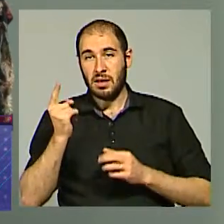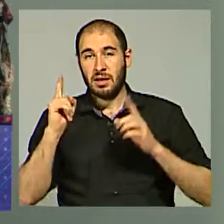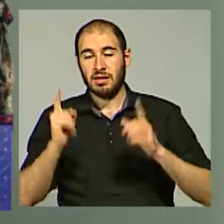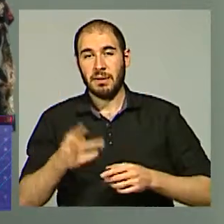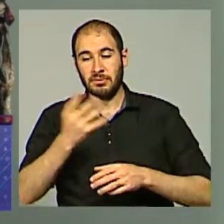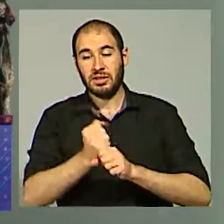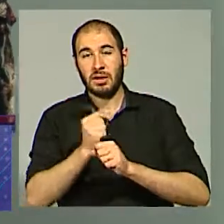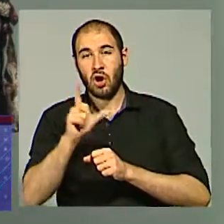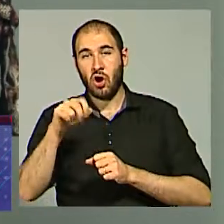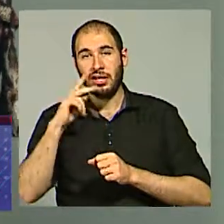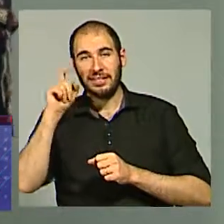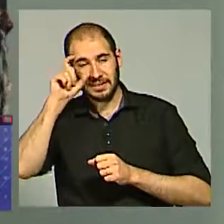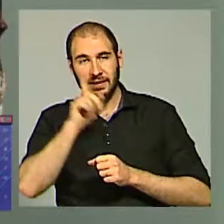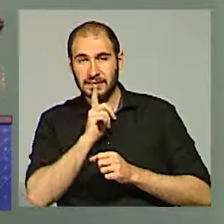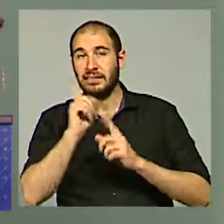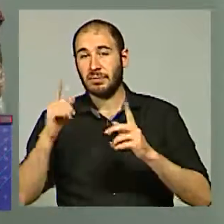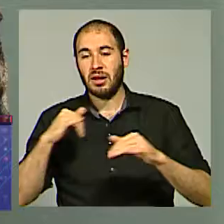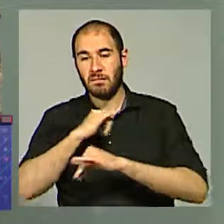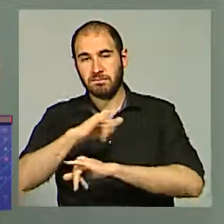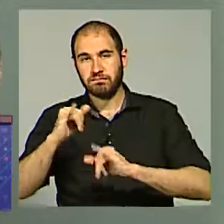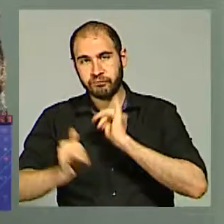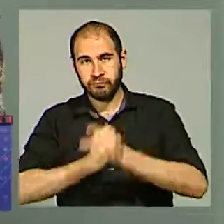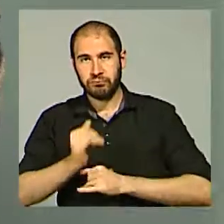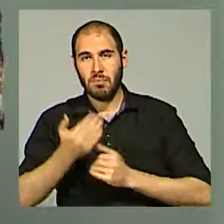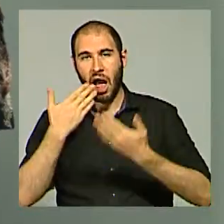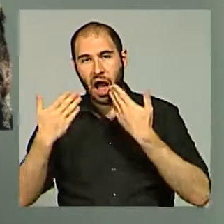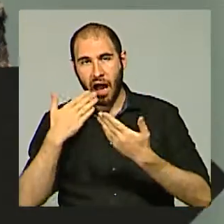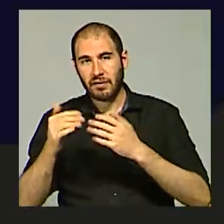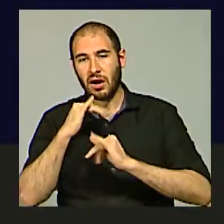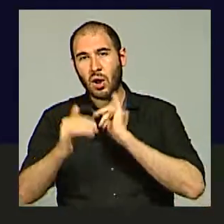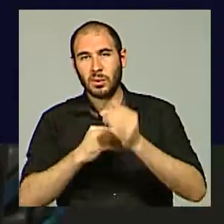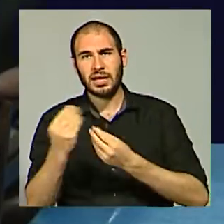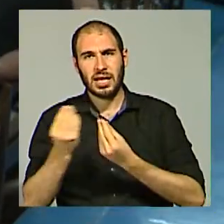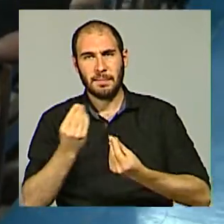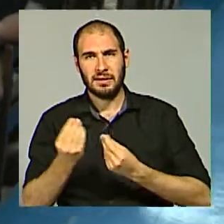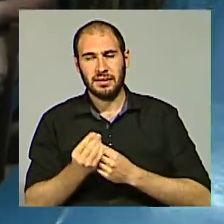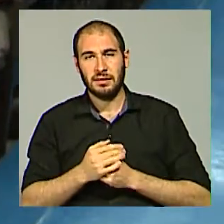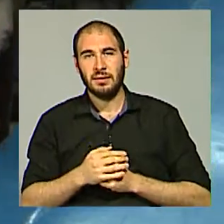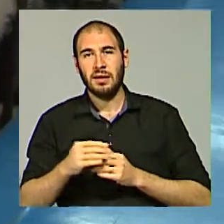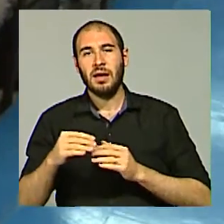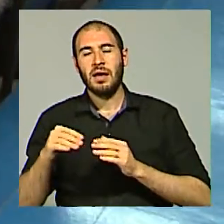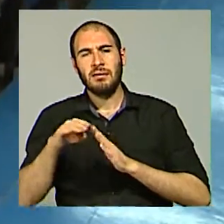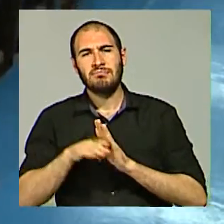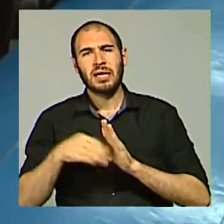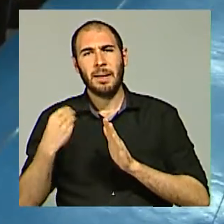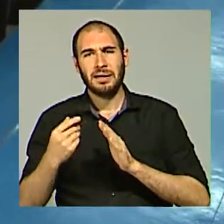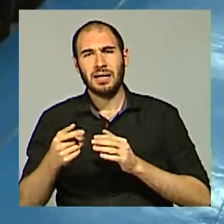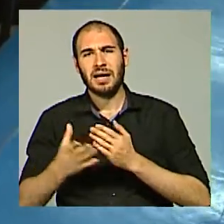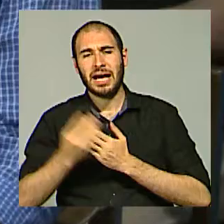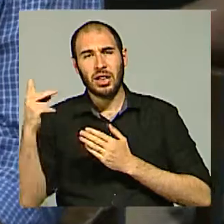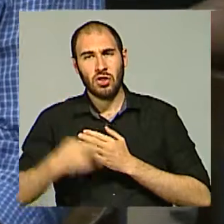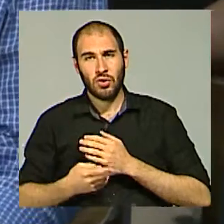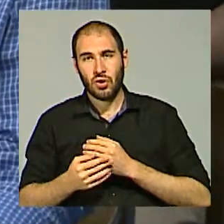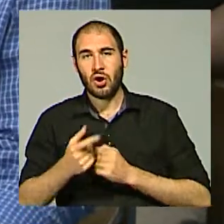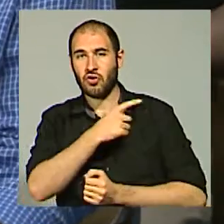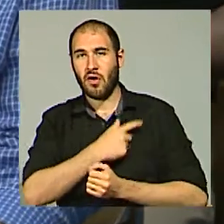los trabajadores del conicet también informativa para de hablar y dar un panorama de lo que está sucediendo concretamente con el ajuste que lleva